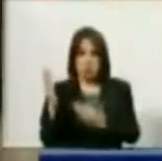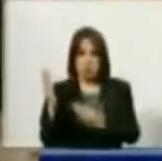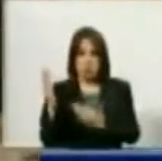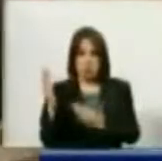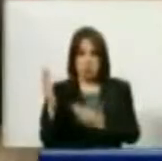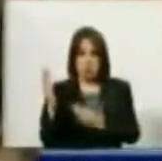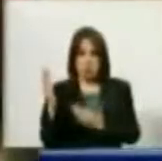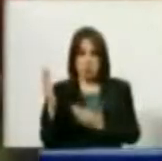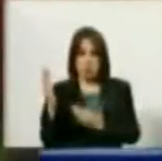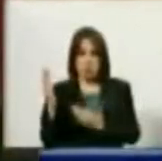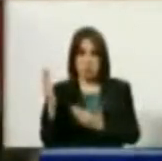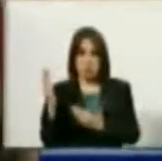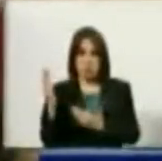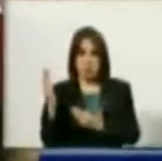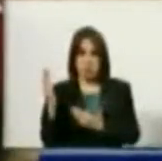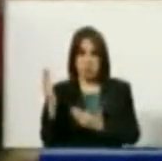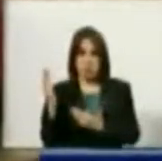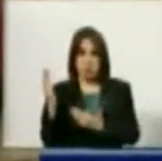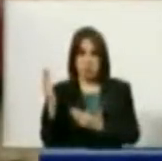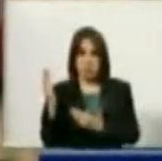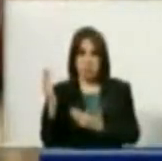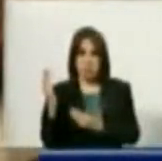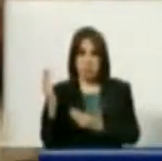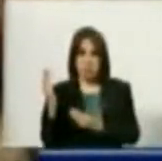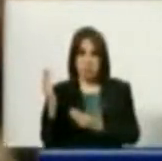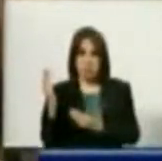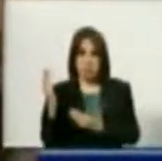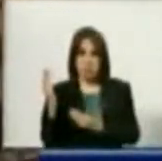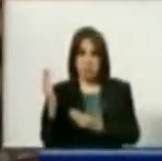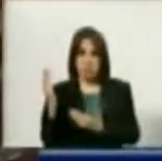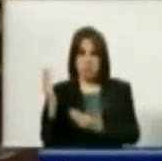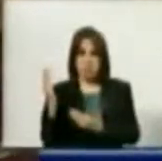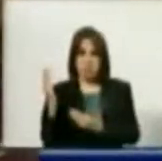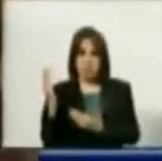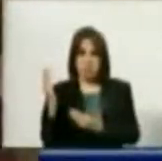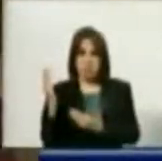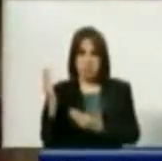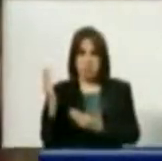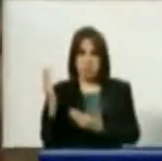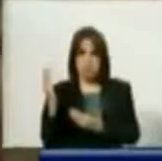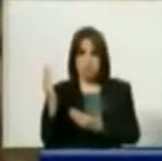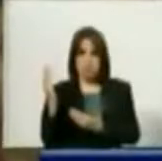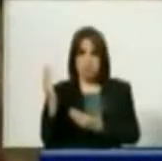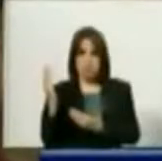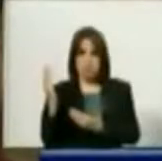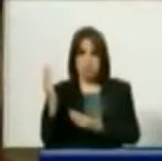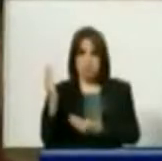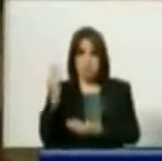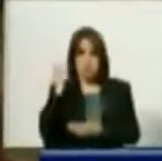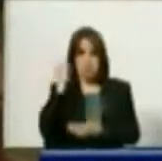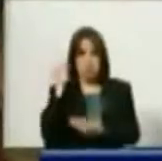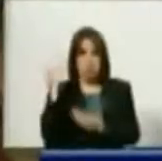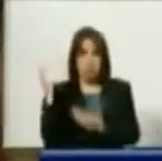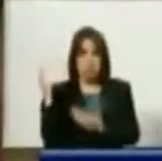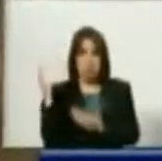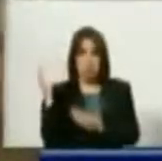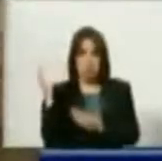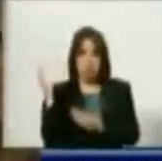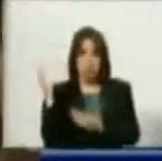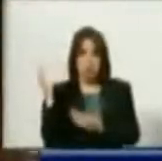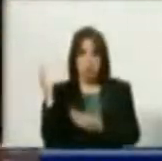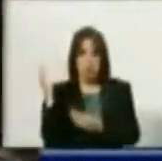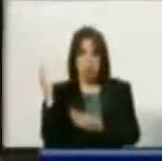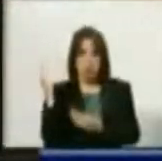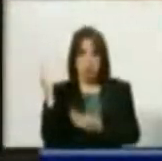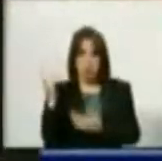Iris Mario castillo lumial y perdomo Rodrigo